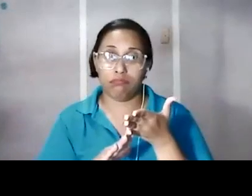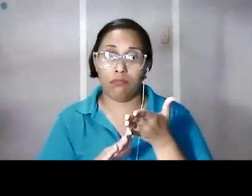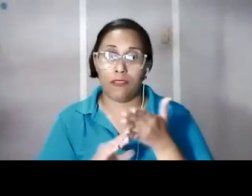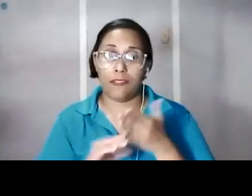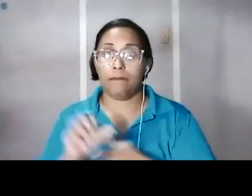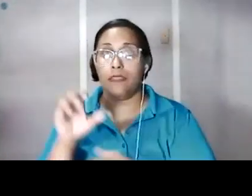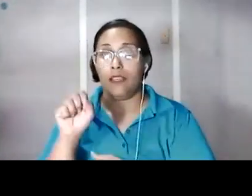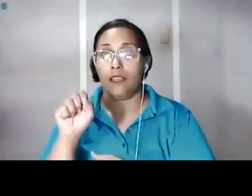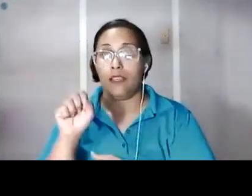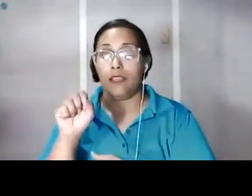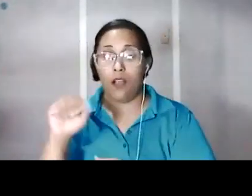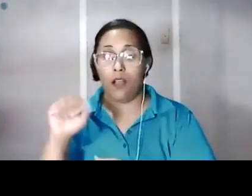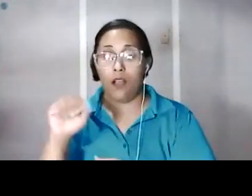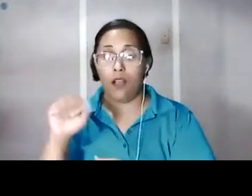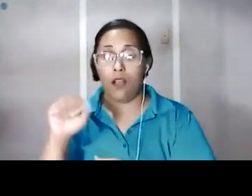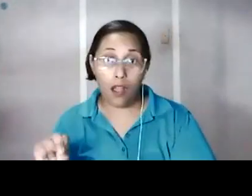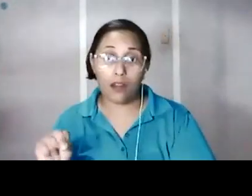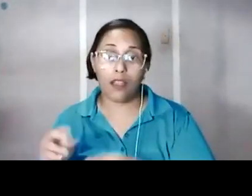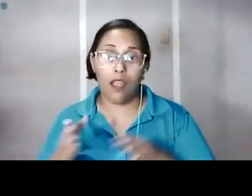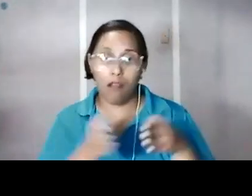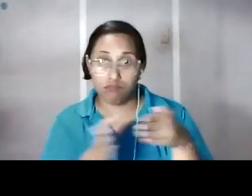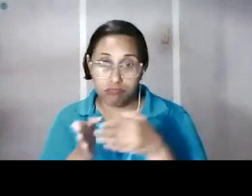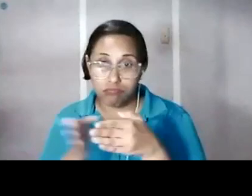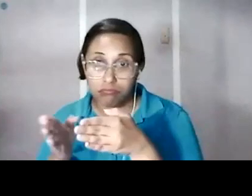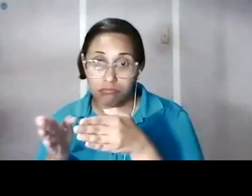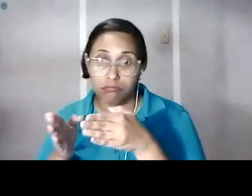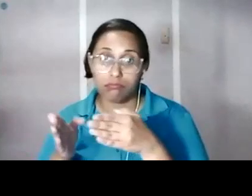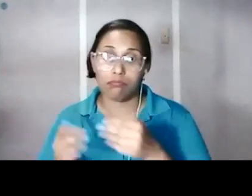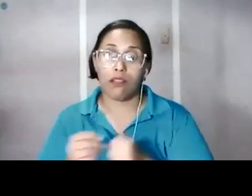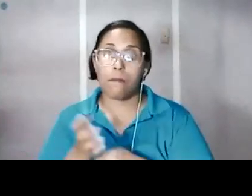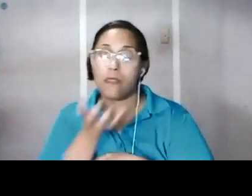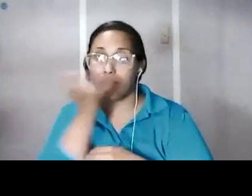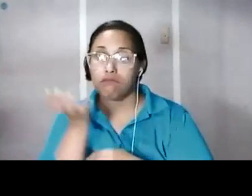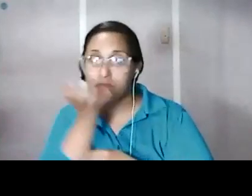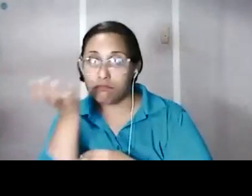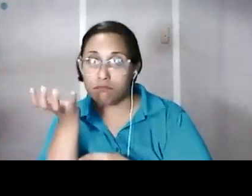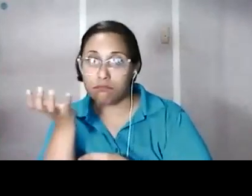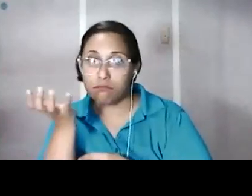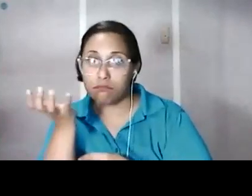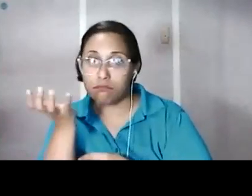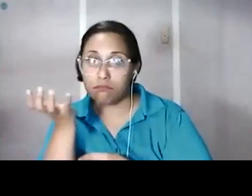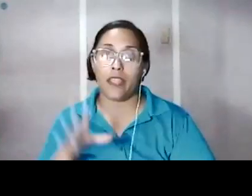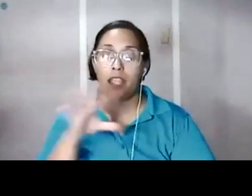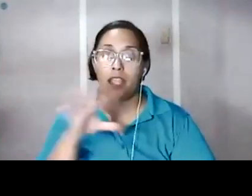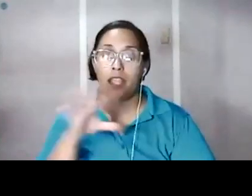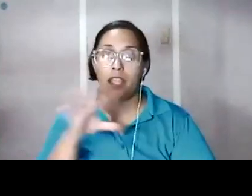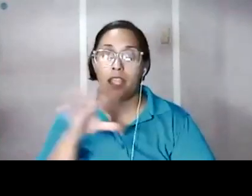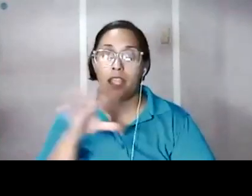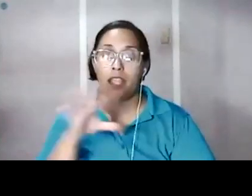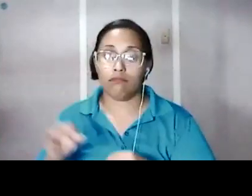zaguanes y callejones capitalinos, reyertas, escaramuzas que el control